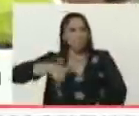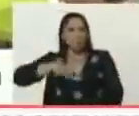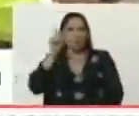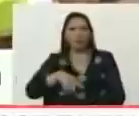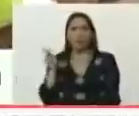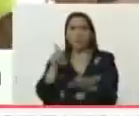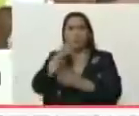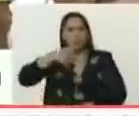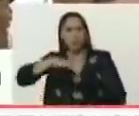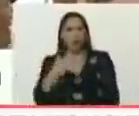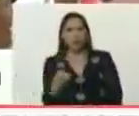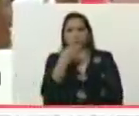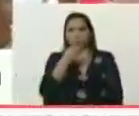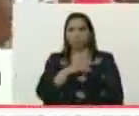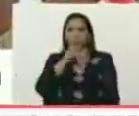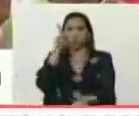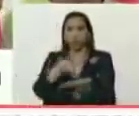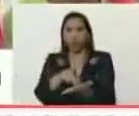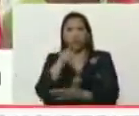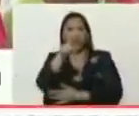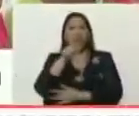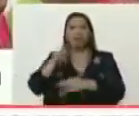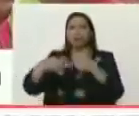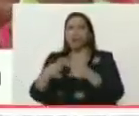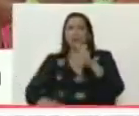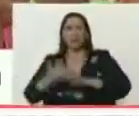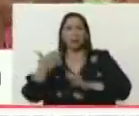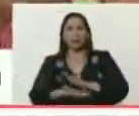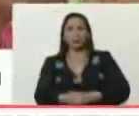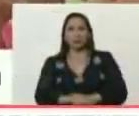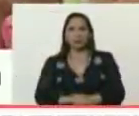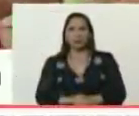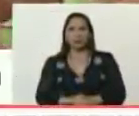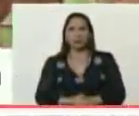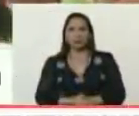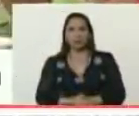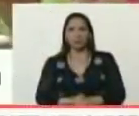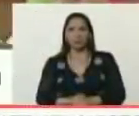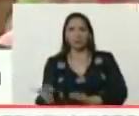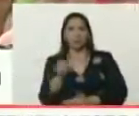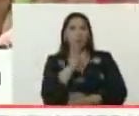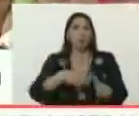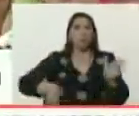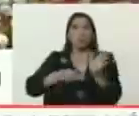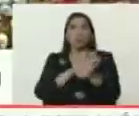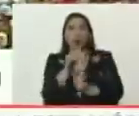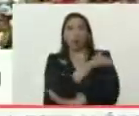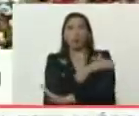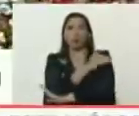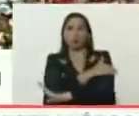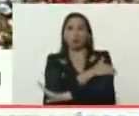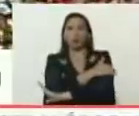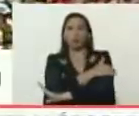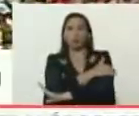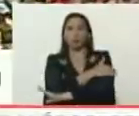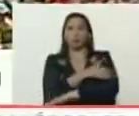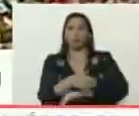el pueblo a Miraflores y de ahí no se va más nunca. No volverá la burguesía.